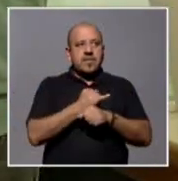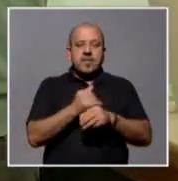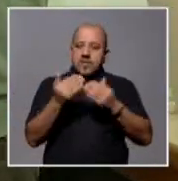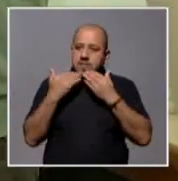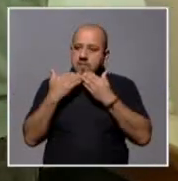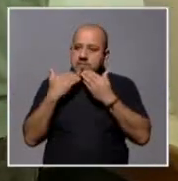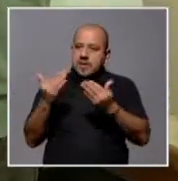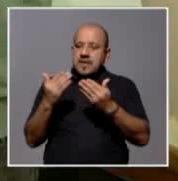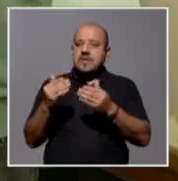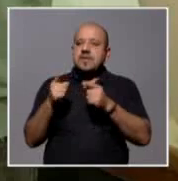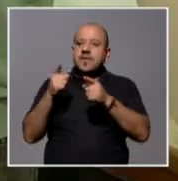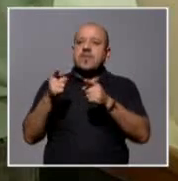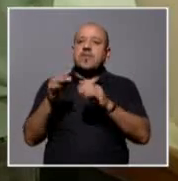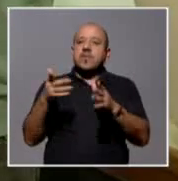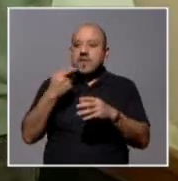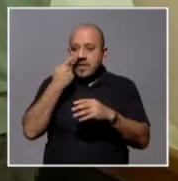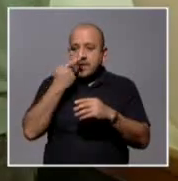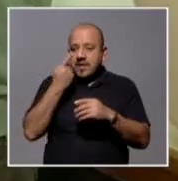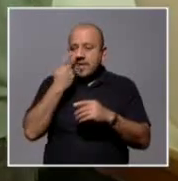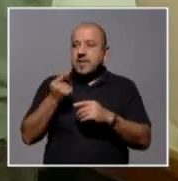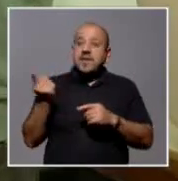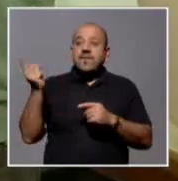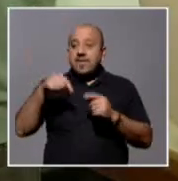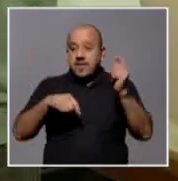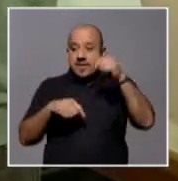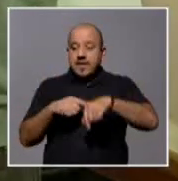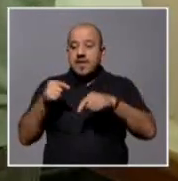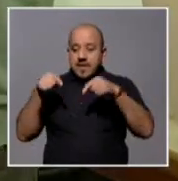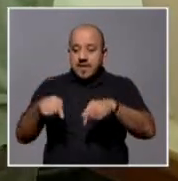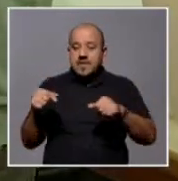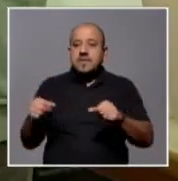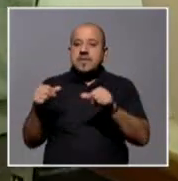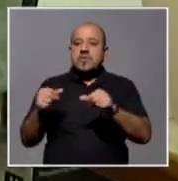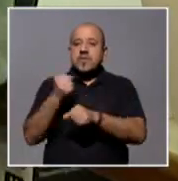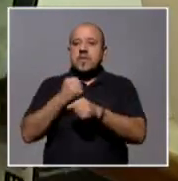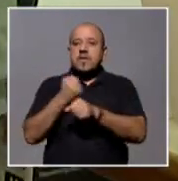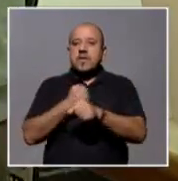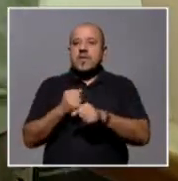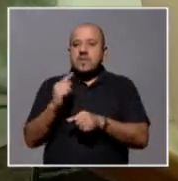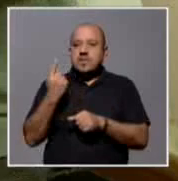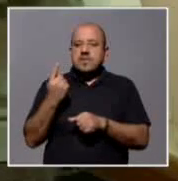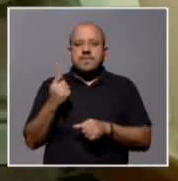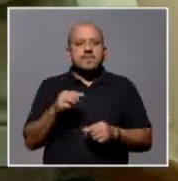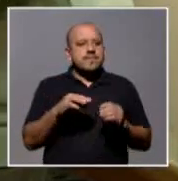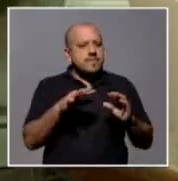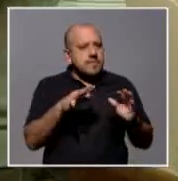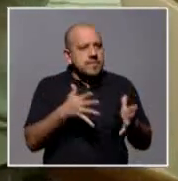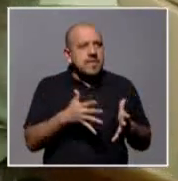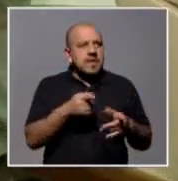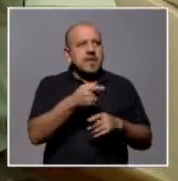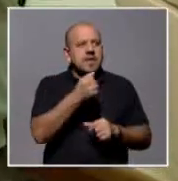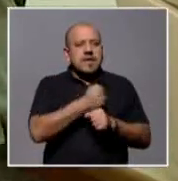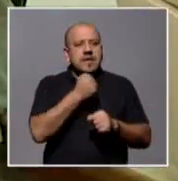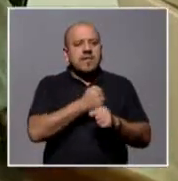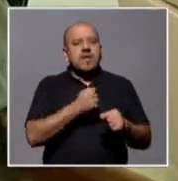gracias a vos y a la audiencia por el interés de venir acá, a donde se hizo el trabajo, en esencia, ¿no? Bueno, ¿qué trabajo hicieron? Explicado